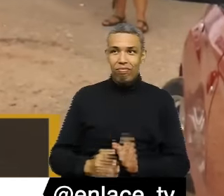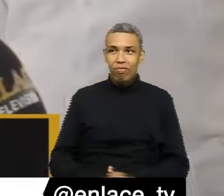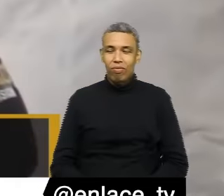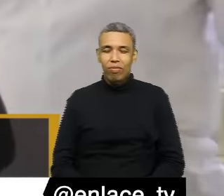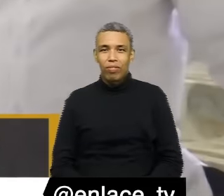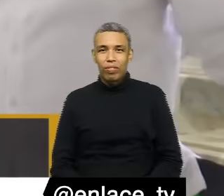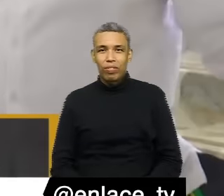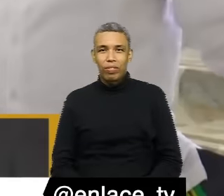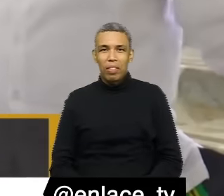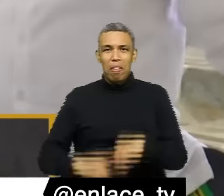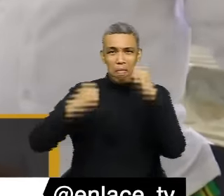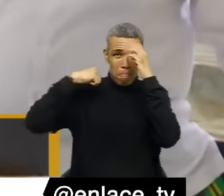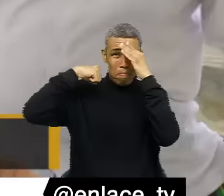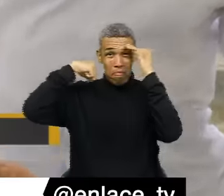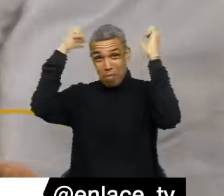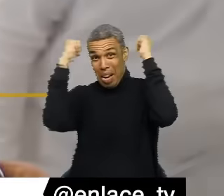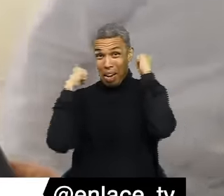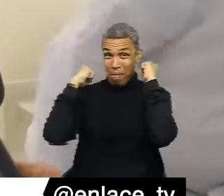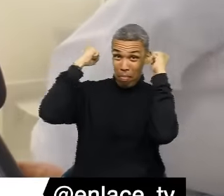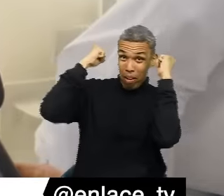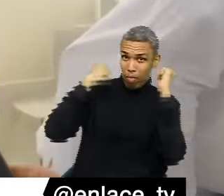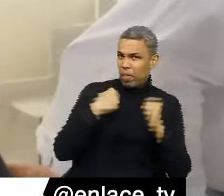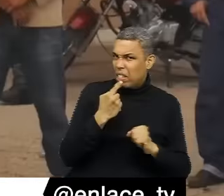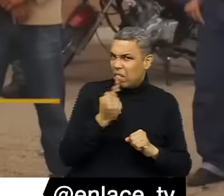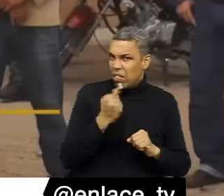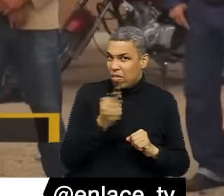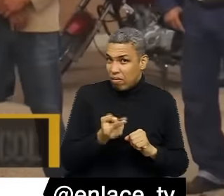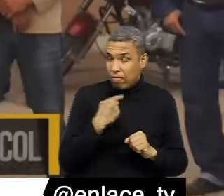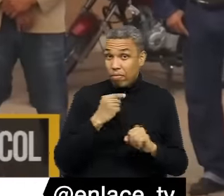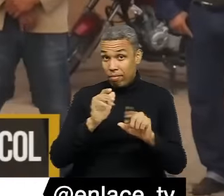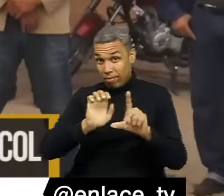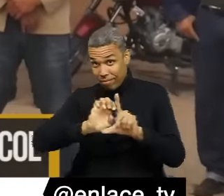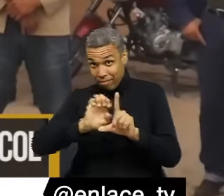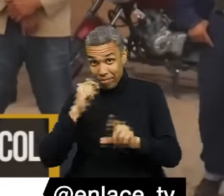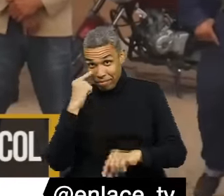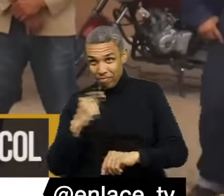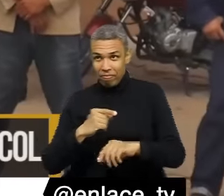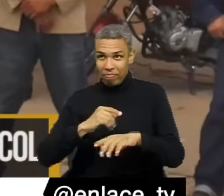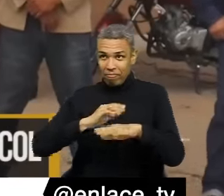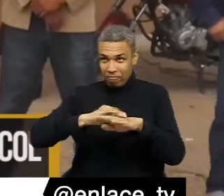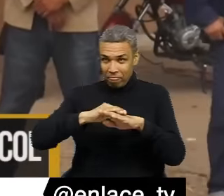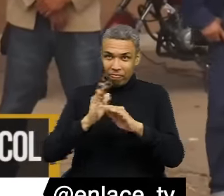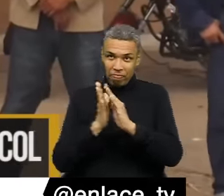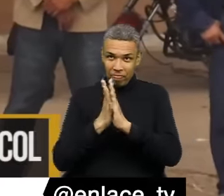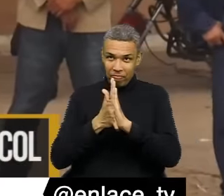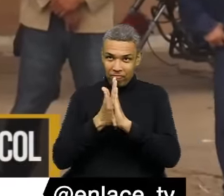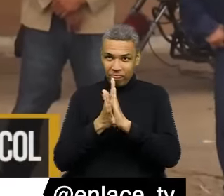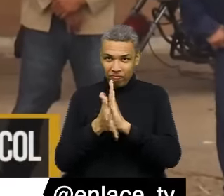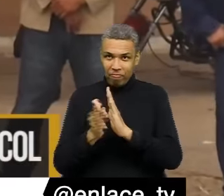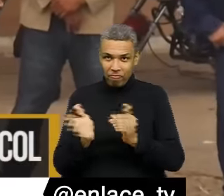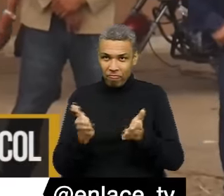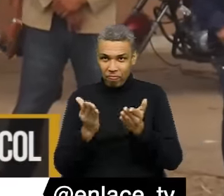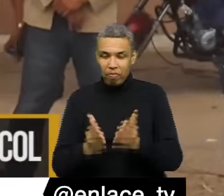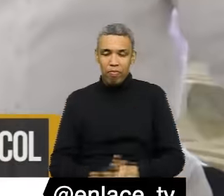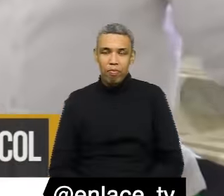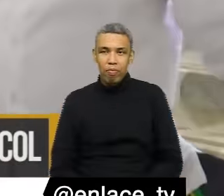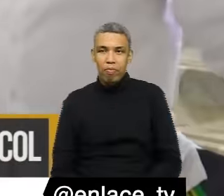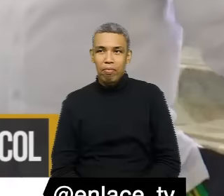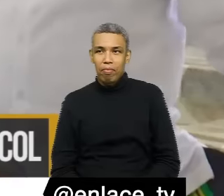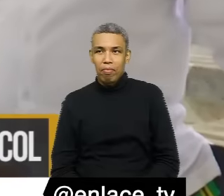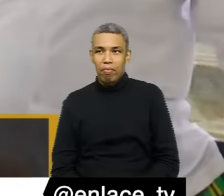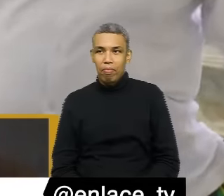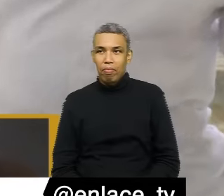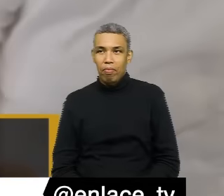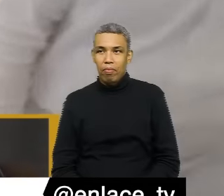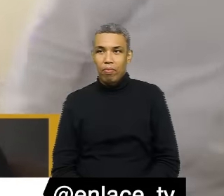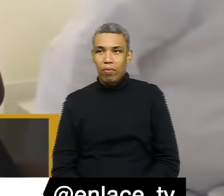de Santander dio a conocer a Enlace Noticias su apreciación, según el reporte recibido por las directivas de la empresa ante la situación actual de Ferticol. Que por